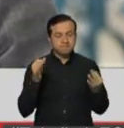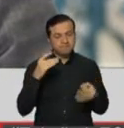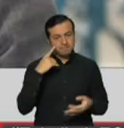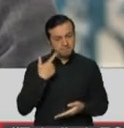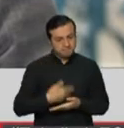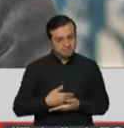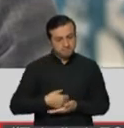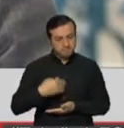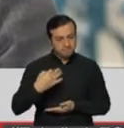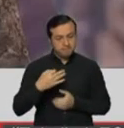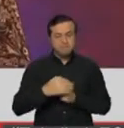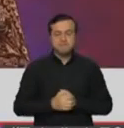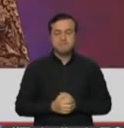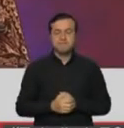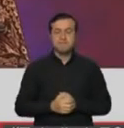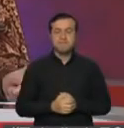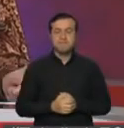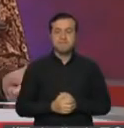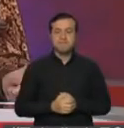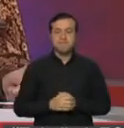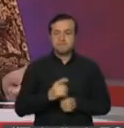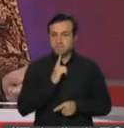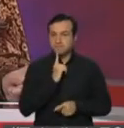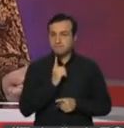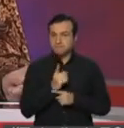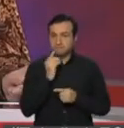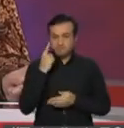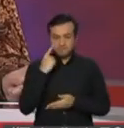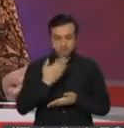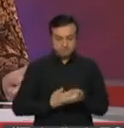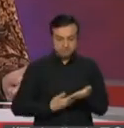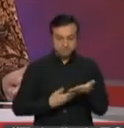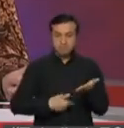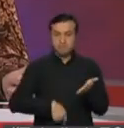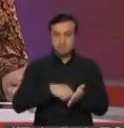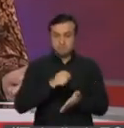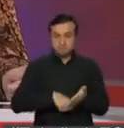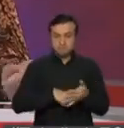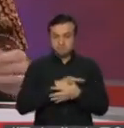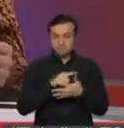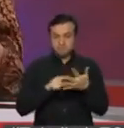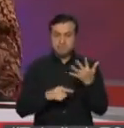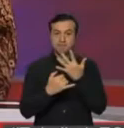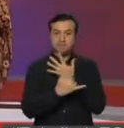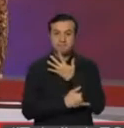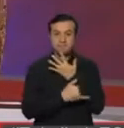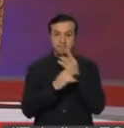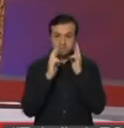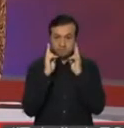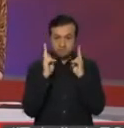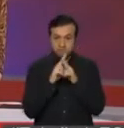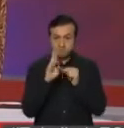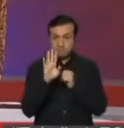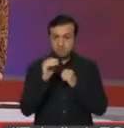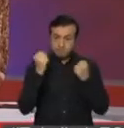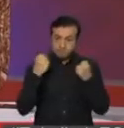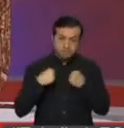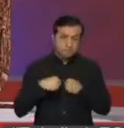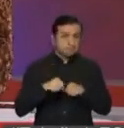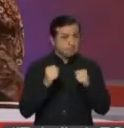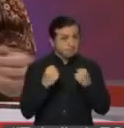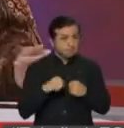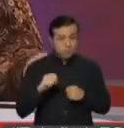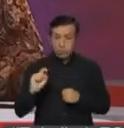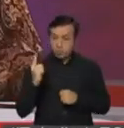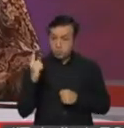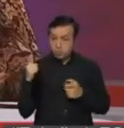efectiva. Canciller, como usted bien hace referencia a este documento que han suscrito estos 5 países, reconocen que en estos esfuerzos no deberían estar